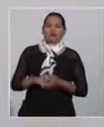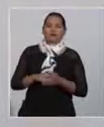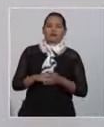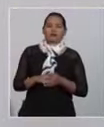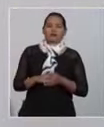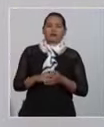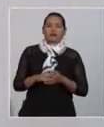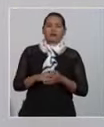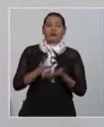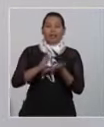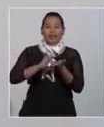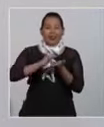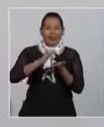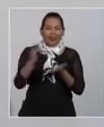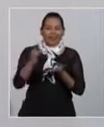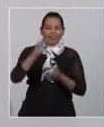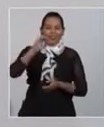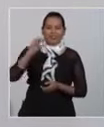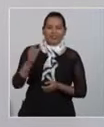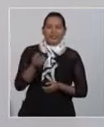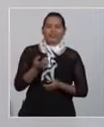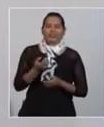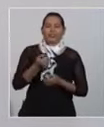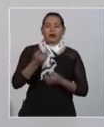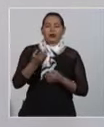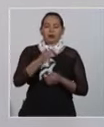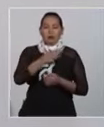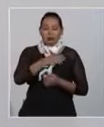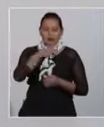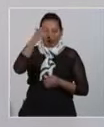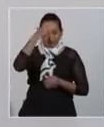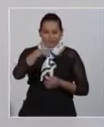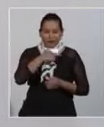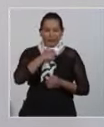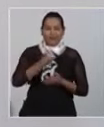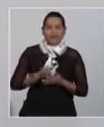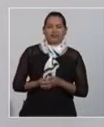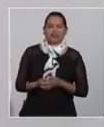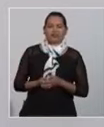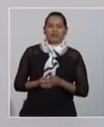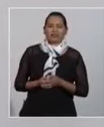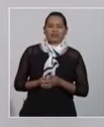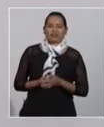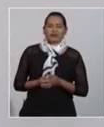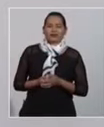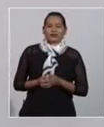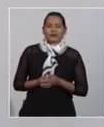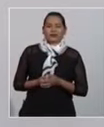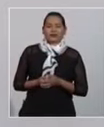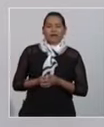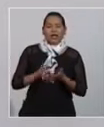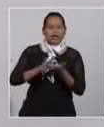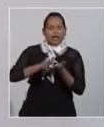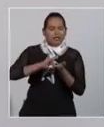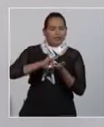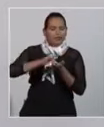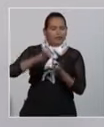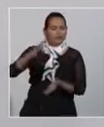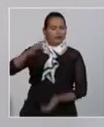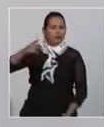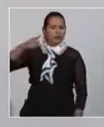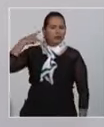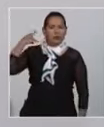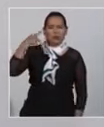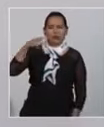Juan Carlos. Buenas noches, poblanas y poblanos. Candidatos, candidata. Agradezco especialmente a los poblanos que nos ven y nos